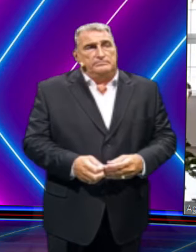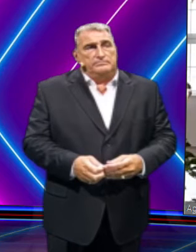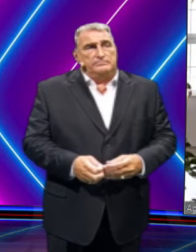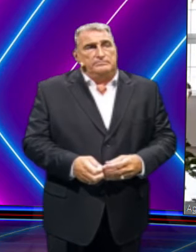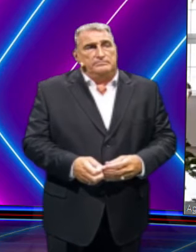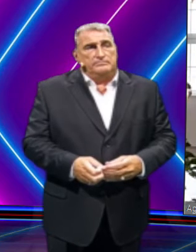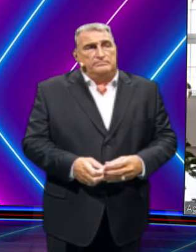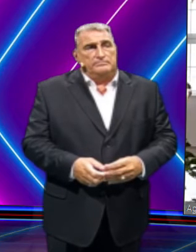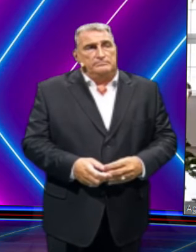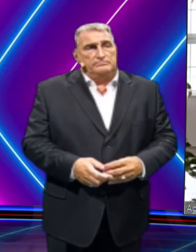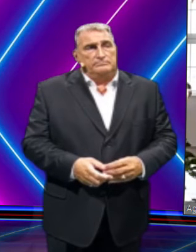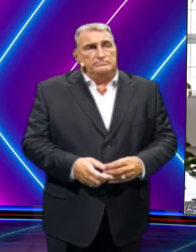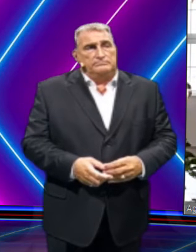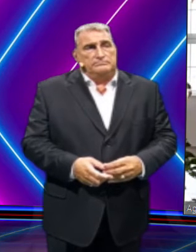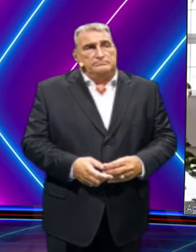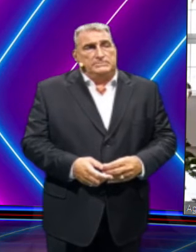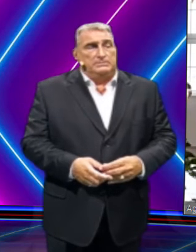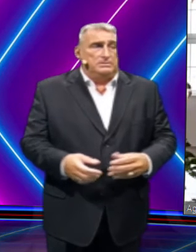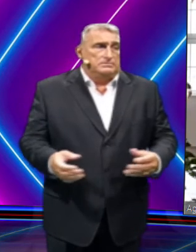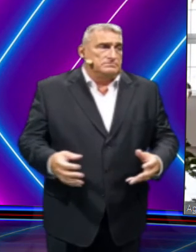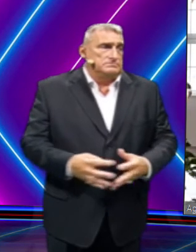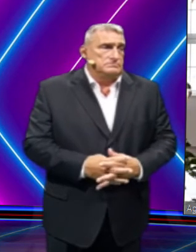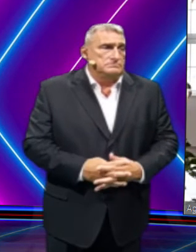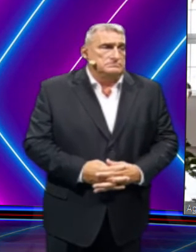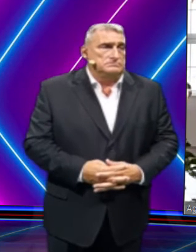gente para que no se muera. Y bueno.